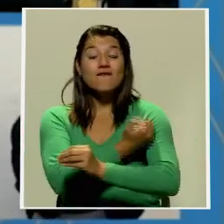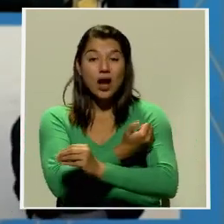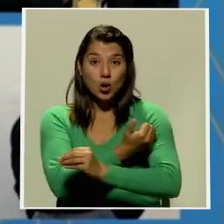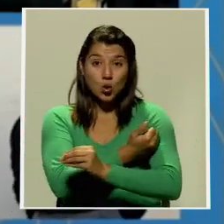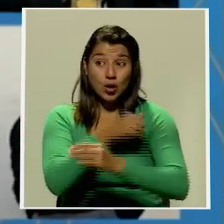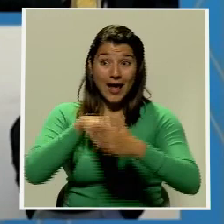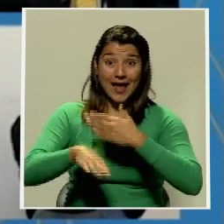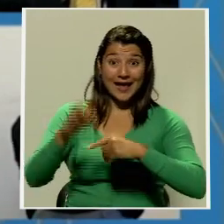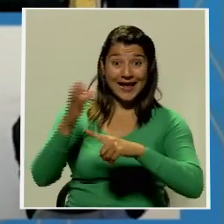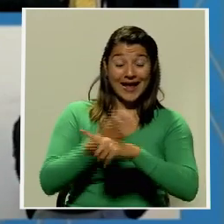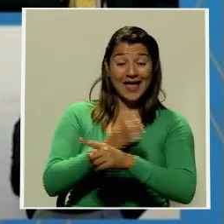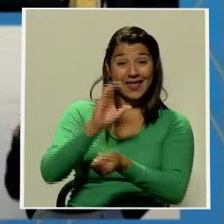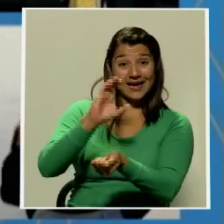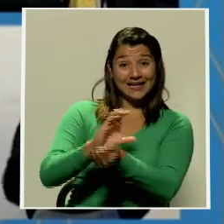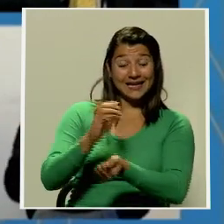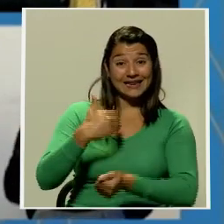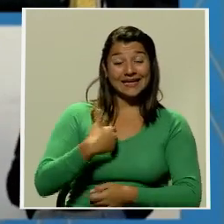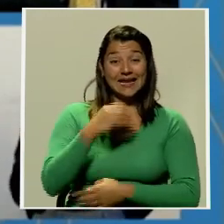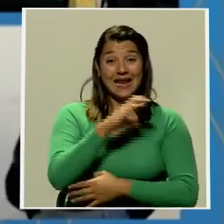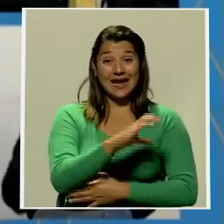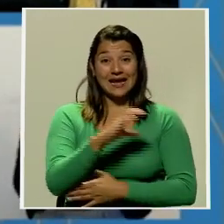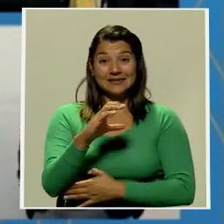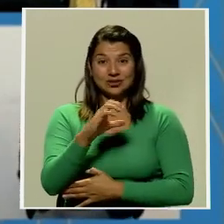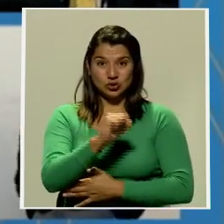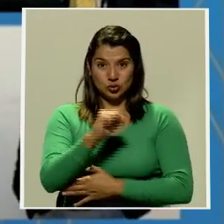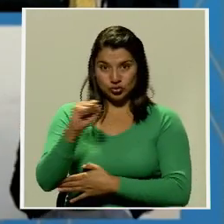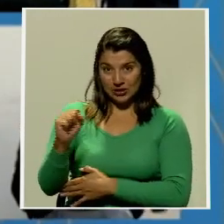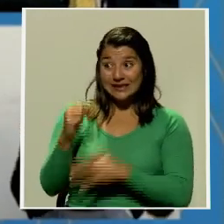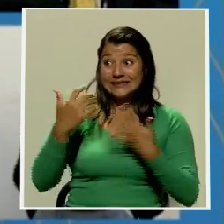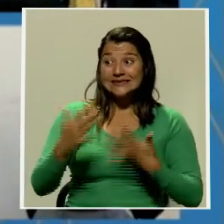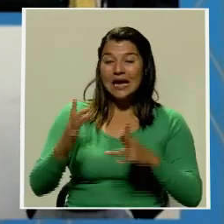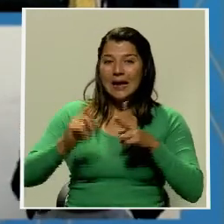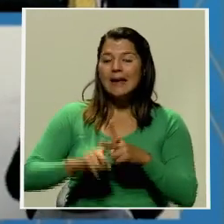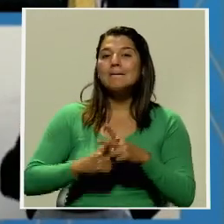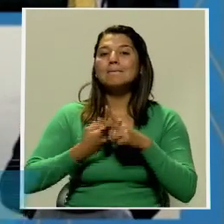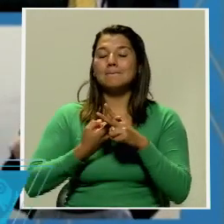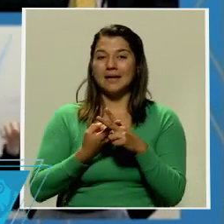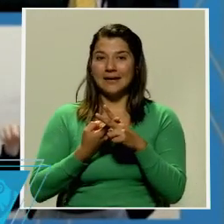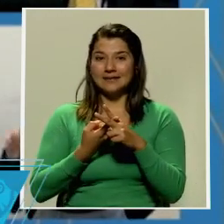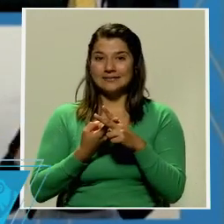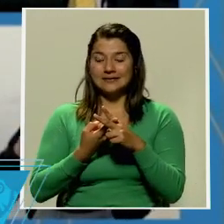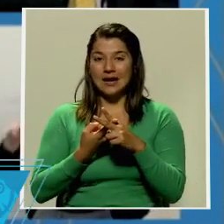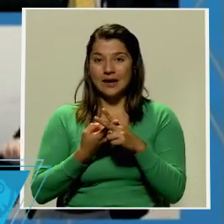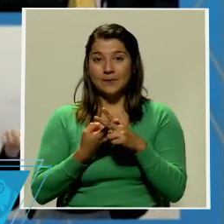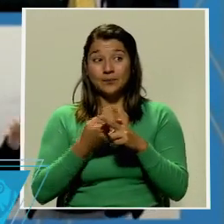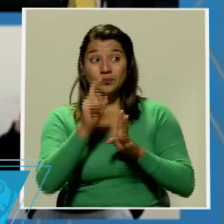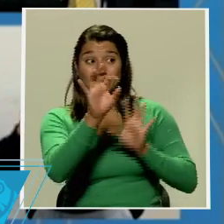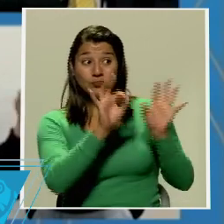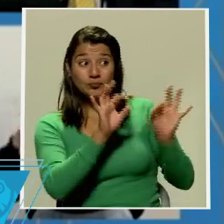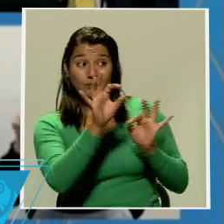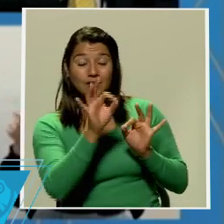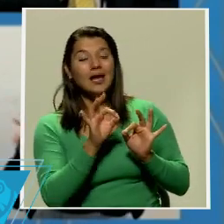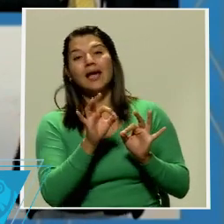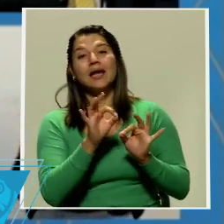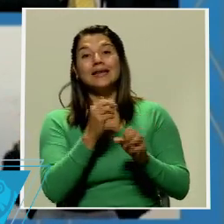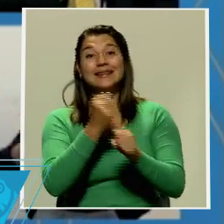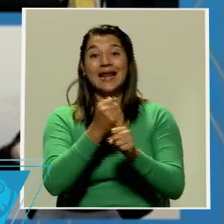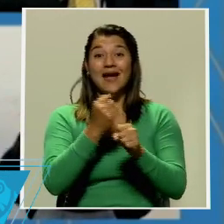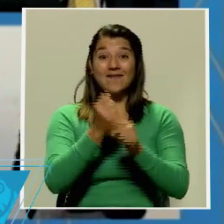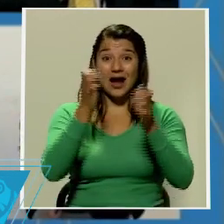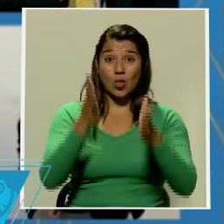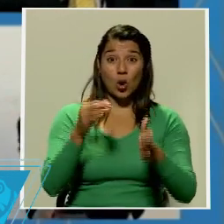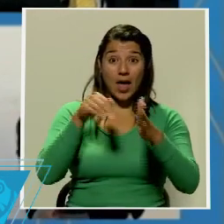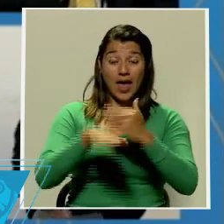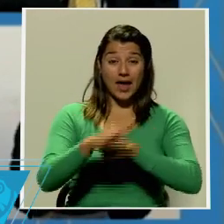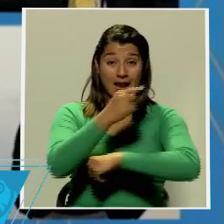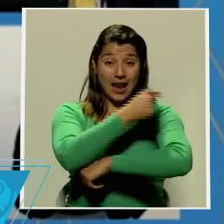de salud de la Caja Costarricense de Seguro Social, estarán siendo convocados también los personeros de la Benemérita Cruz Roja Costarricense.